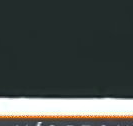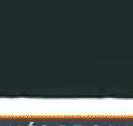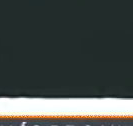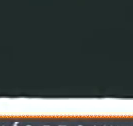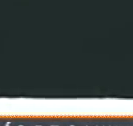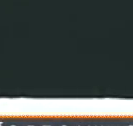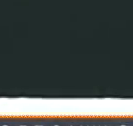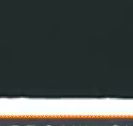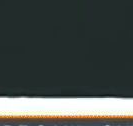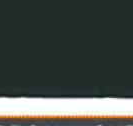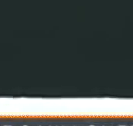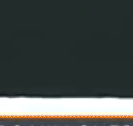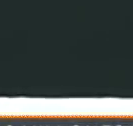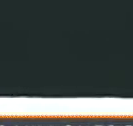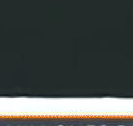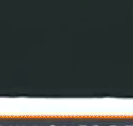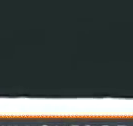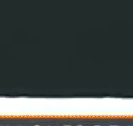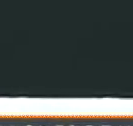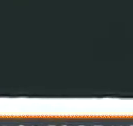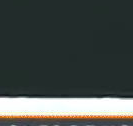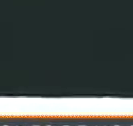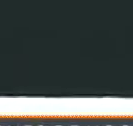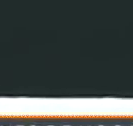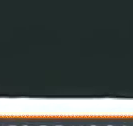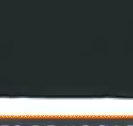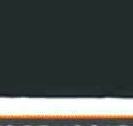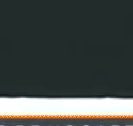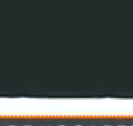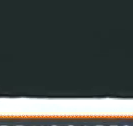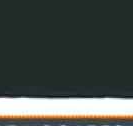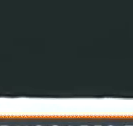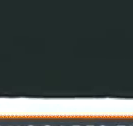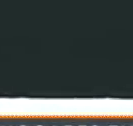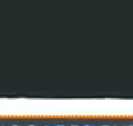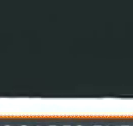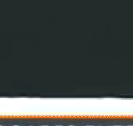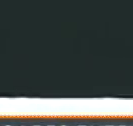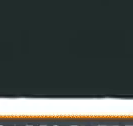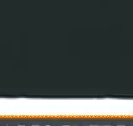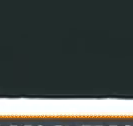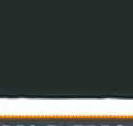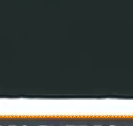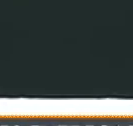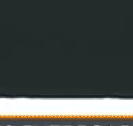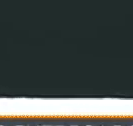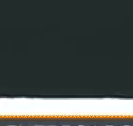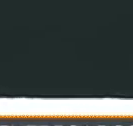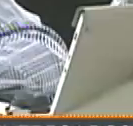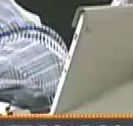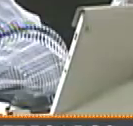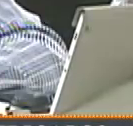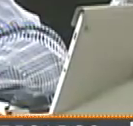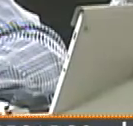Militar Policial, ir por ellos, por los mafiosos, liberar al Táchira de las mafias.